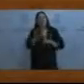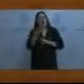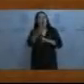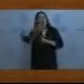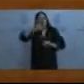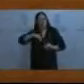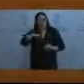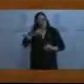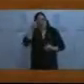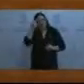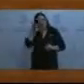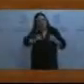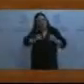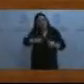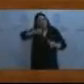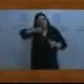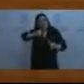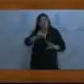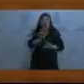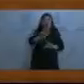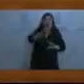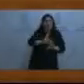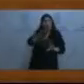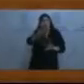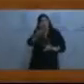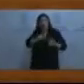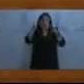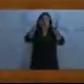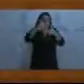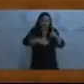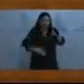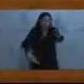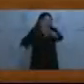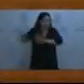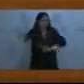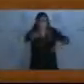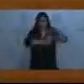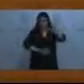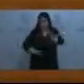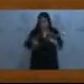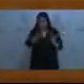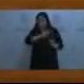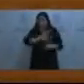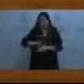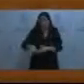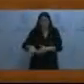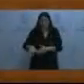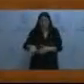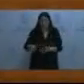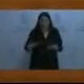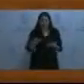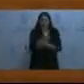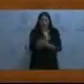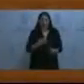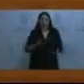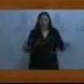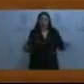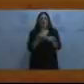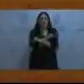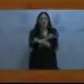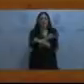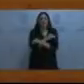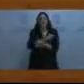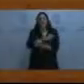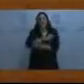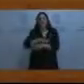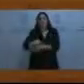problemas que había negado y que nosotros le habíamos manifestado. O sea, un lío. Al final, todo llega a contradicción y acabóse